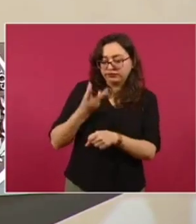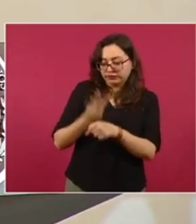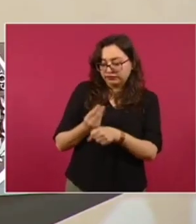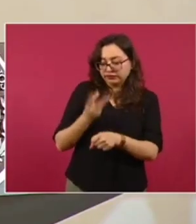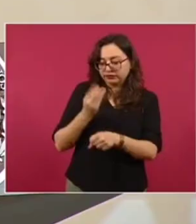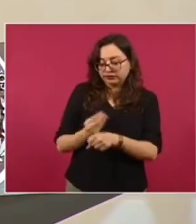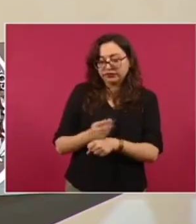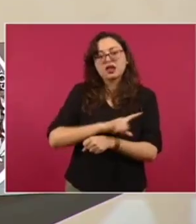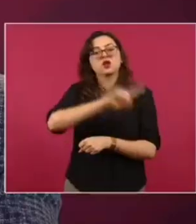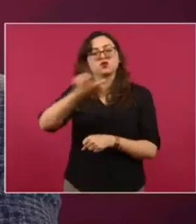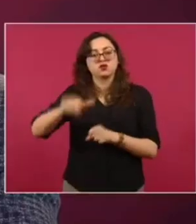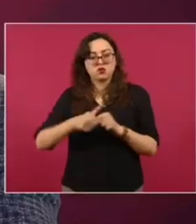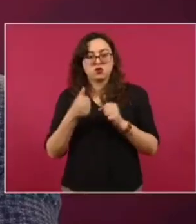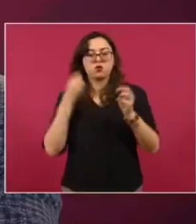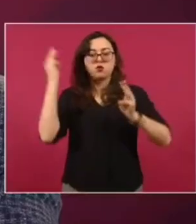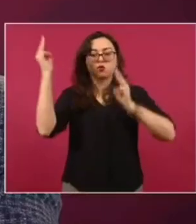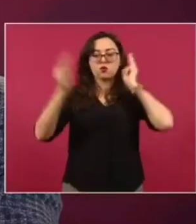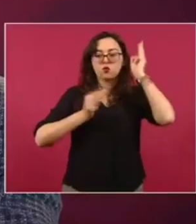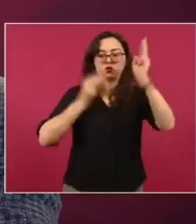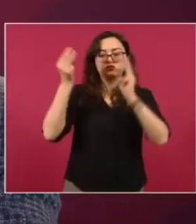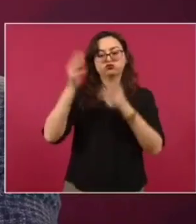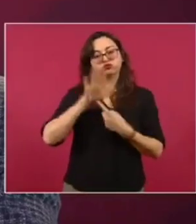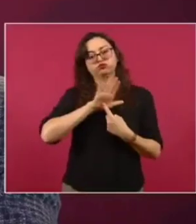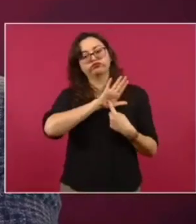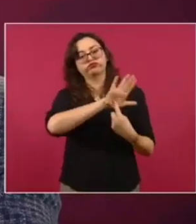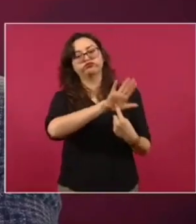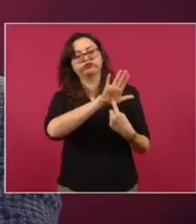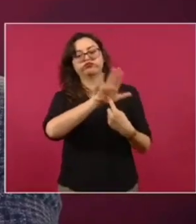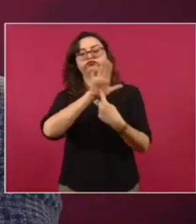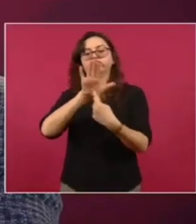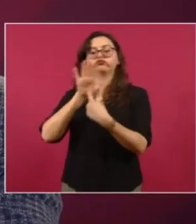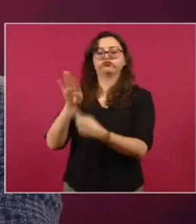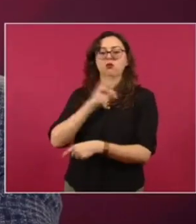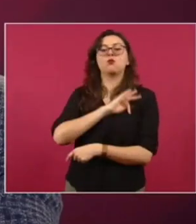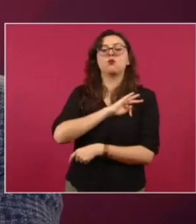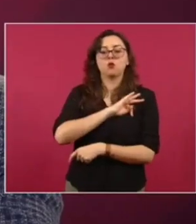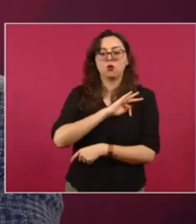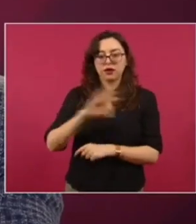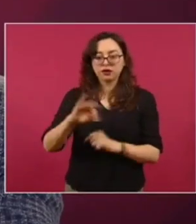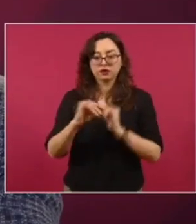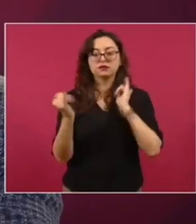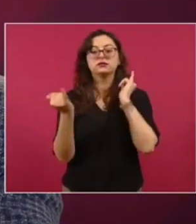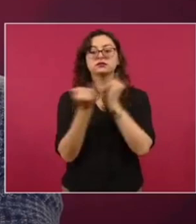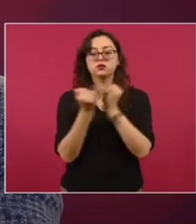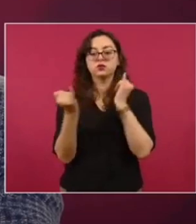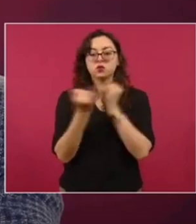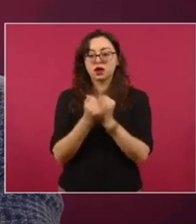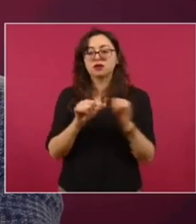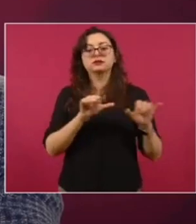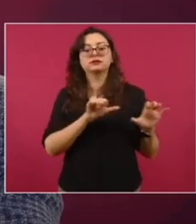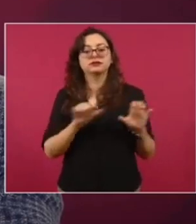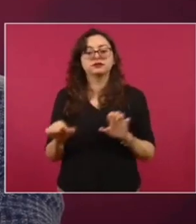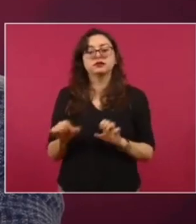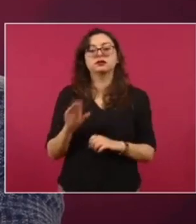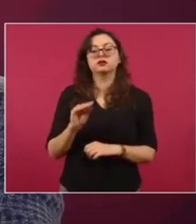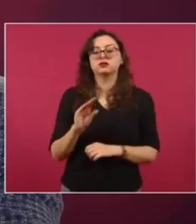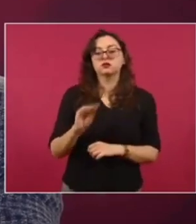ser exhibidos en museos y salas de exposiciones. Lo mismo que 697